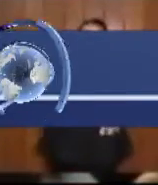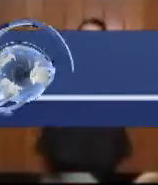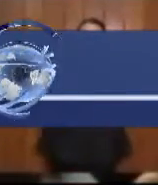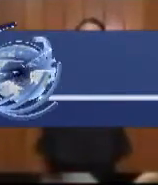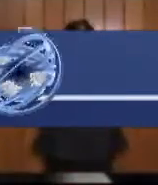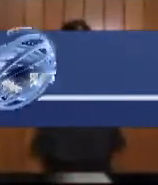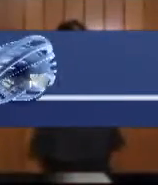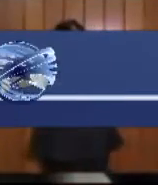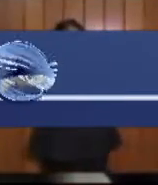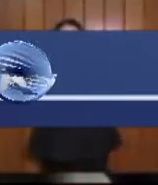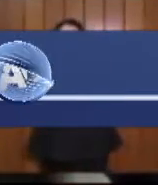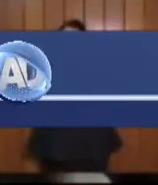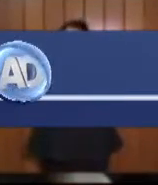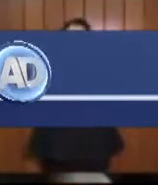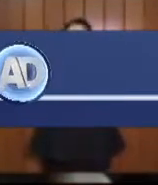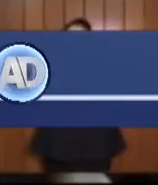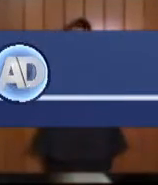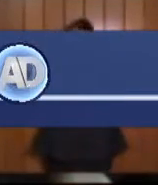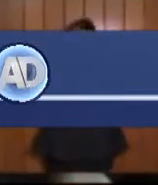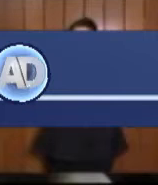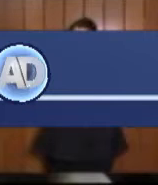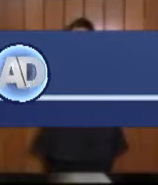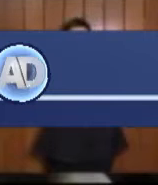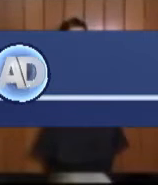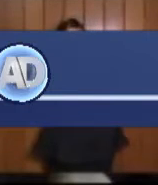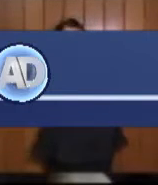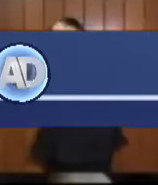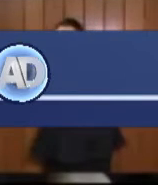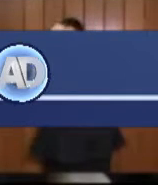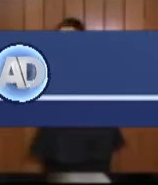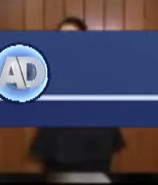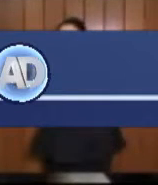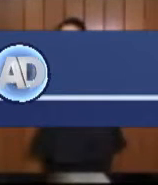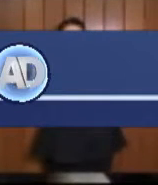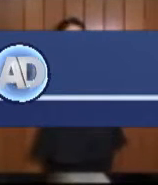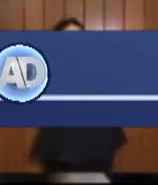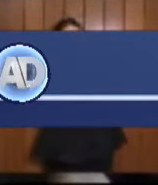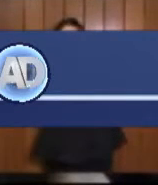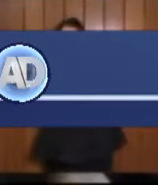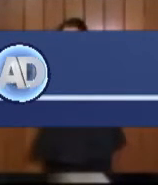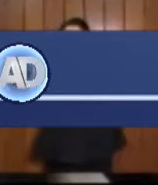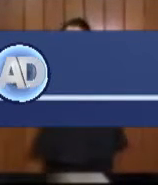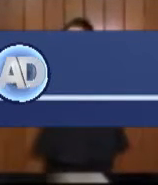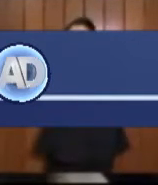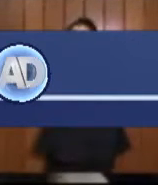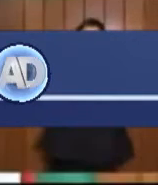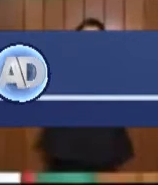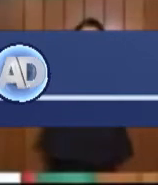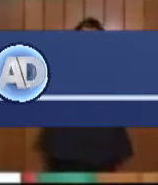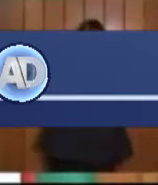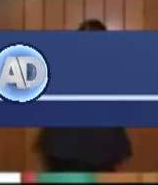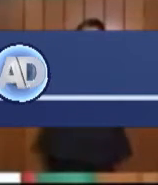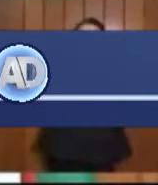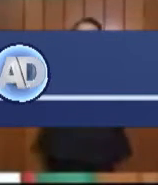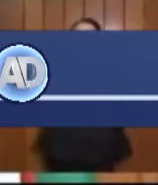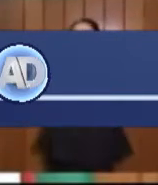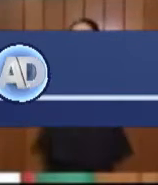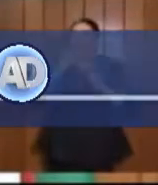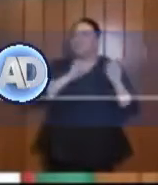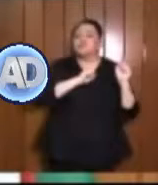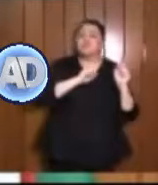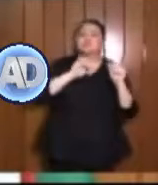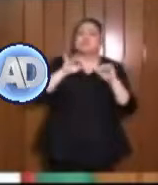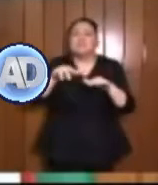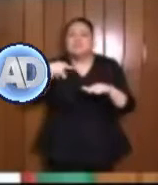de derechos humanos fungen como contrapesos de los gobiernos, pues su labor consiste en defender las prerrogativas fundamentales. Por ello